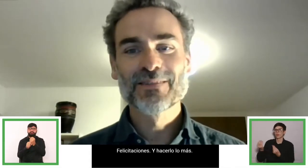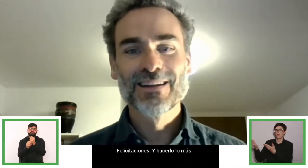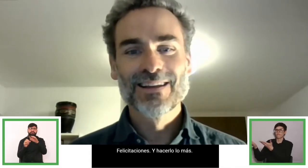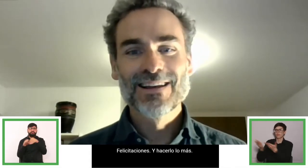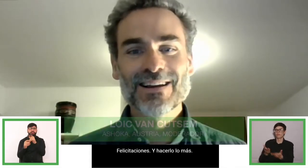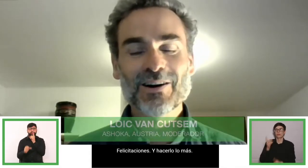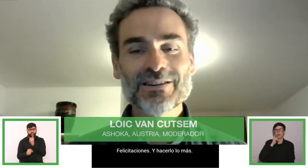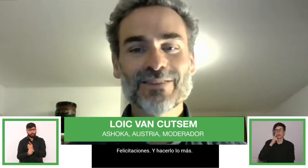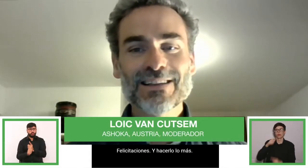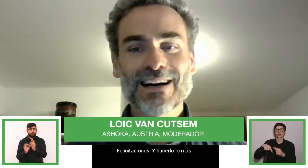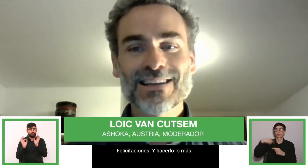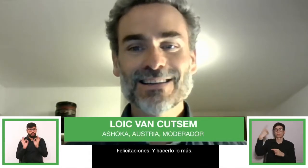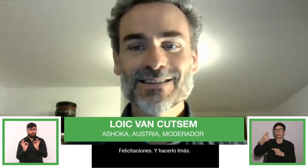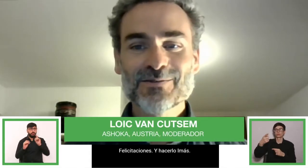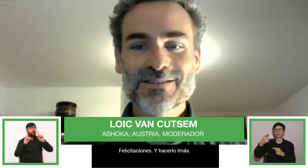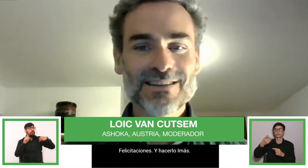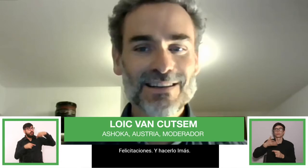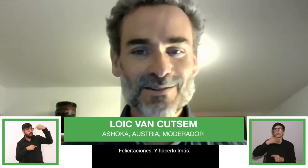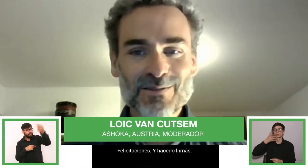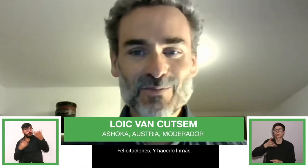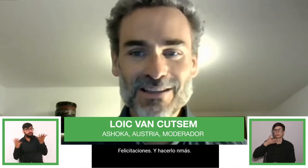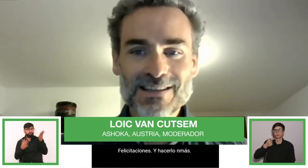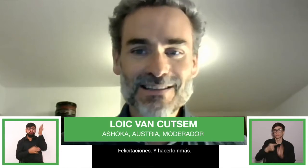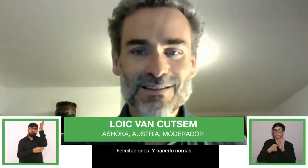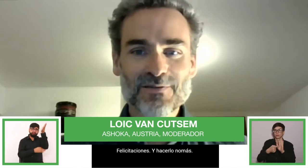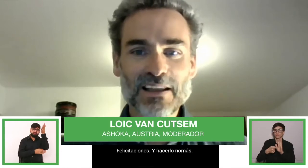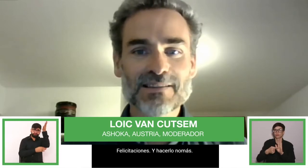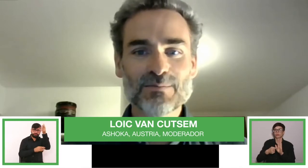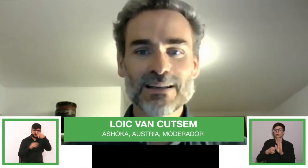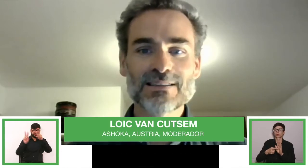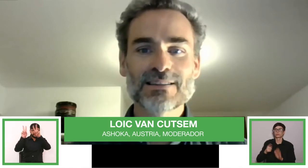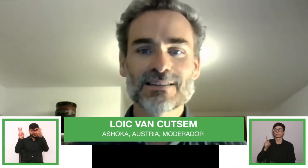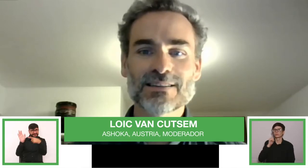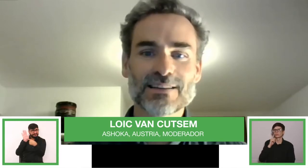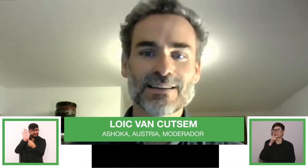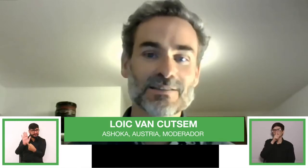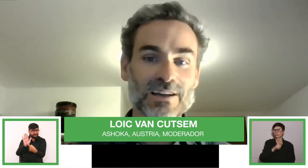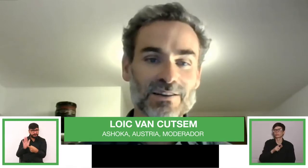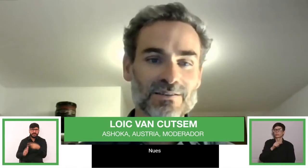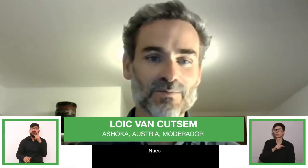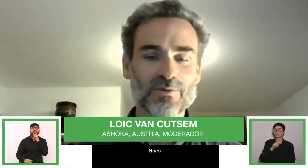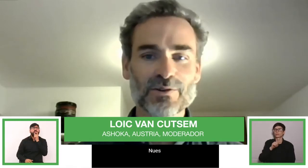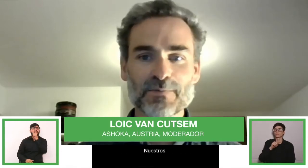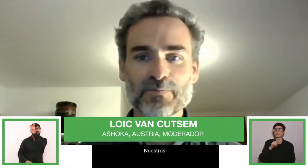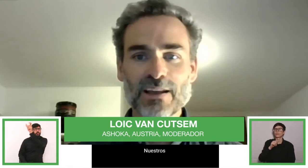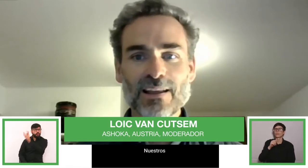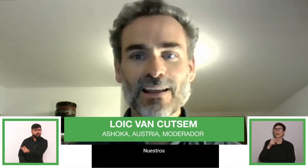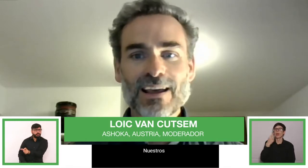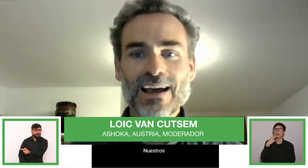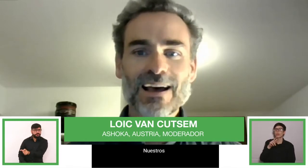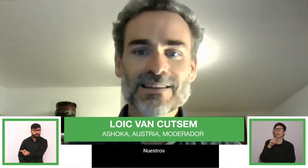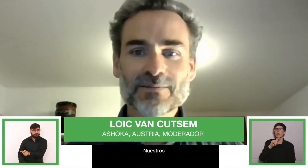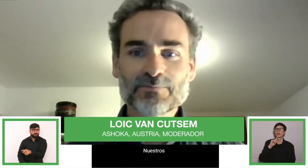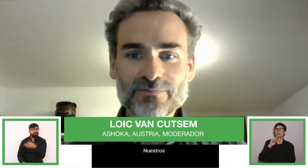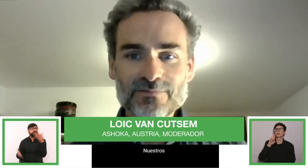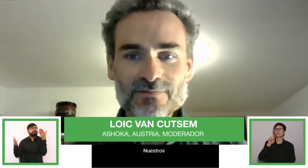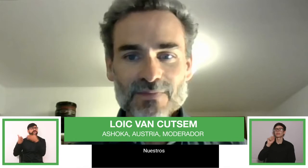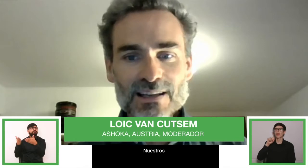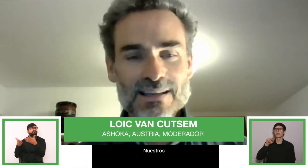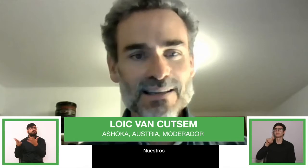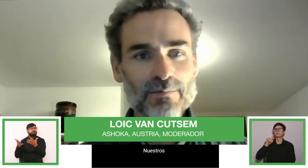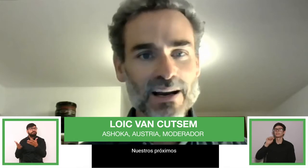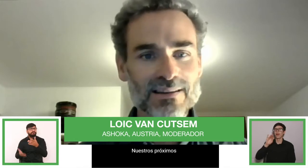próximo orador. Este es un dúo con Iván de la Que, de Danceability Internacional,